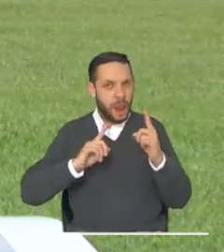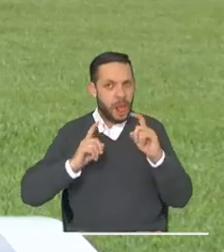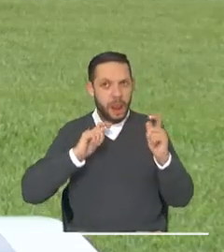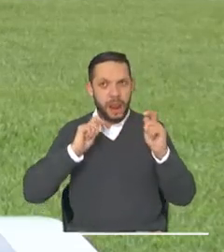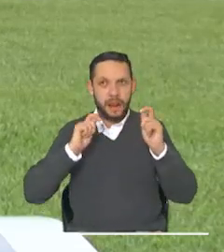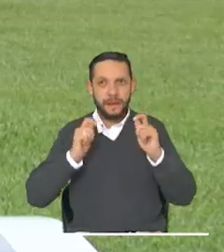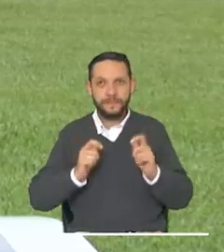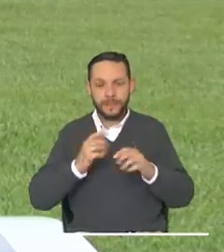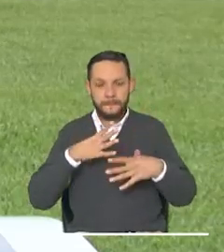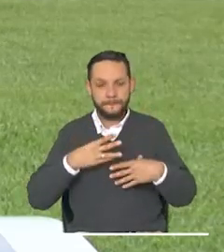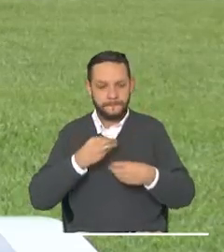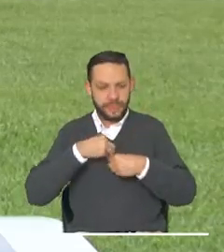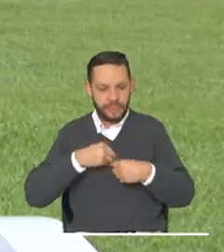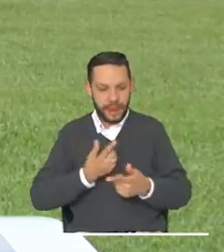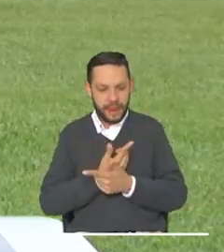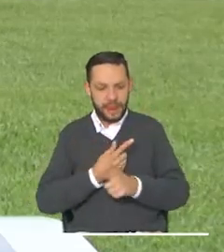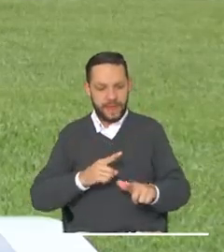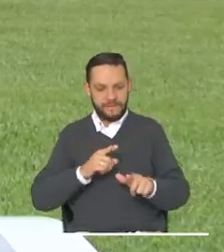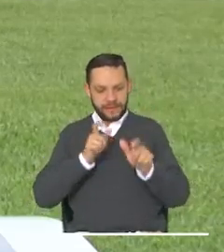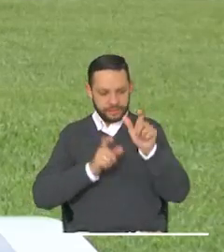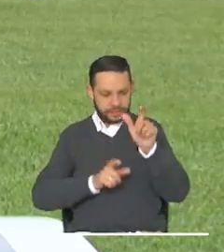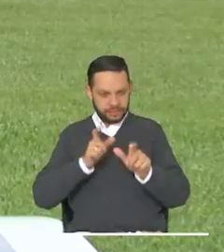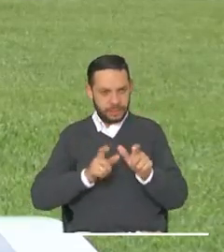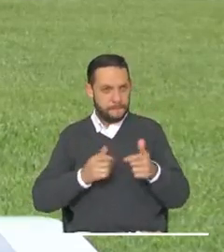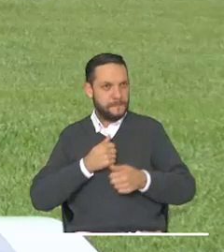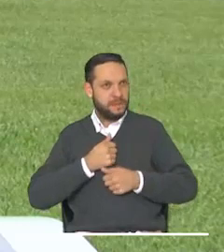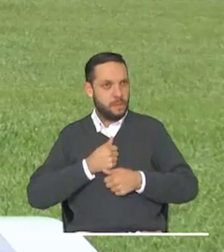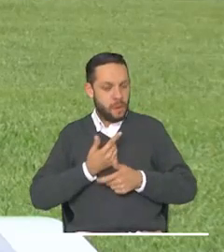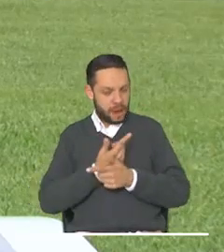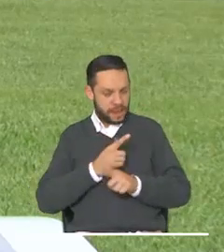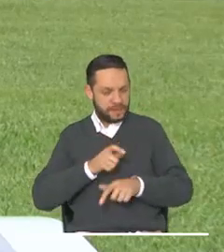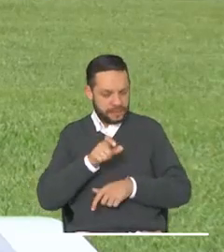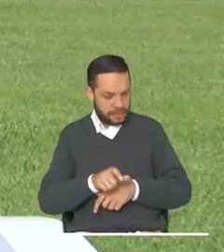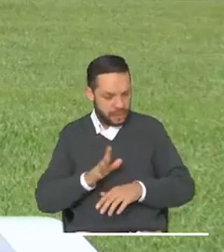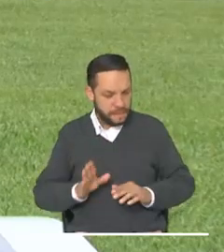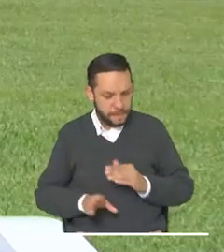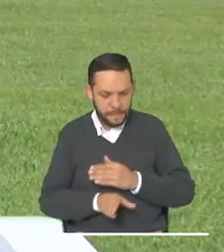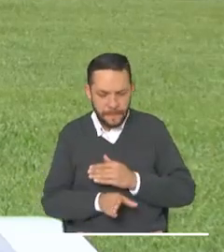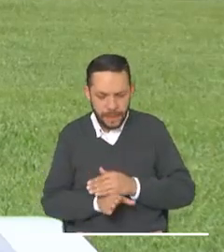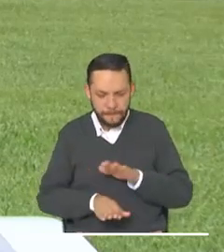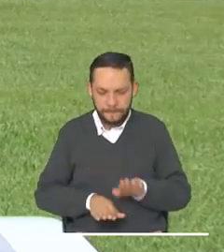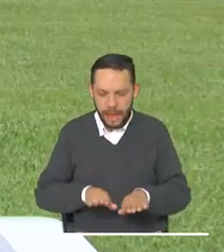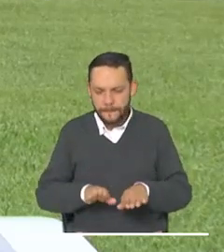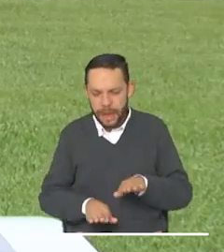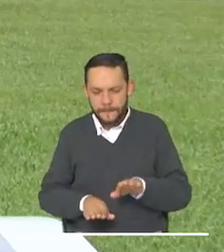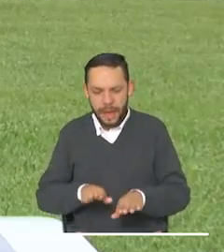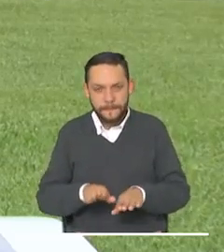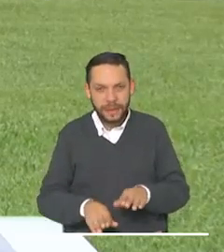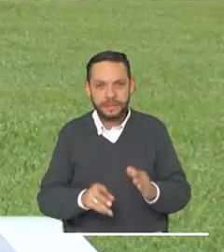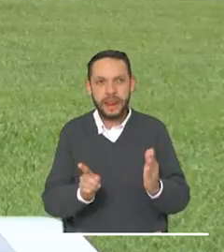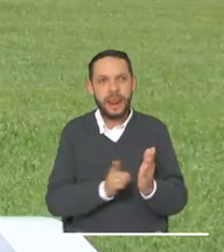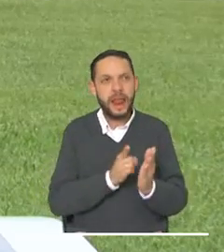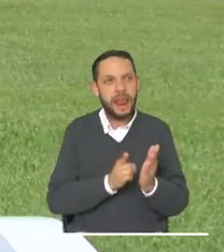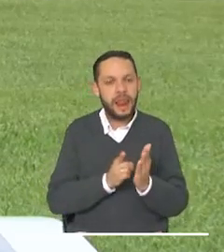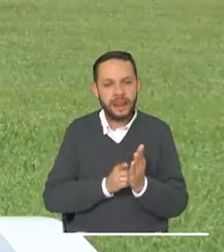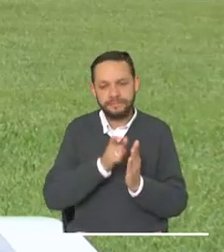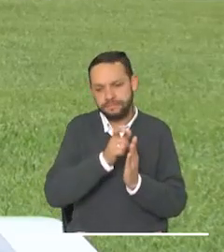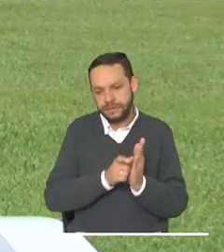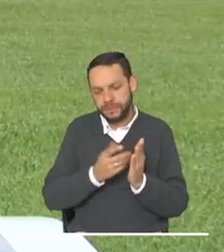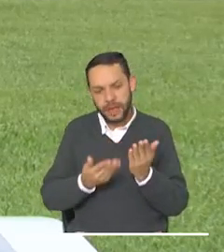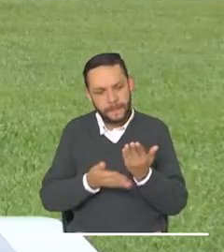manera libre Porque esa lo único que estamos realmente condenados a ser libres lo expresa él en uno de sus textos